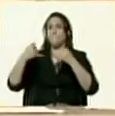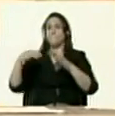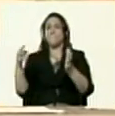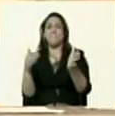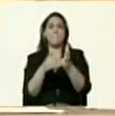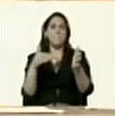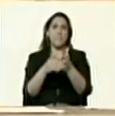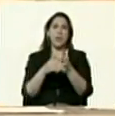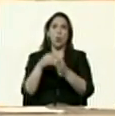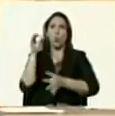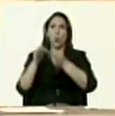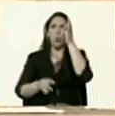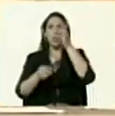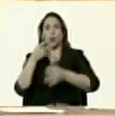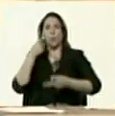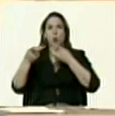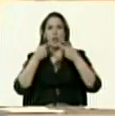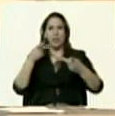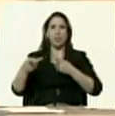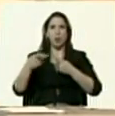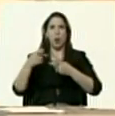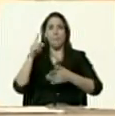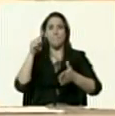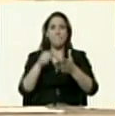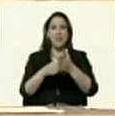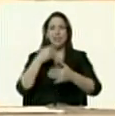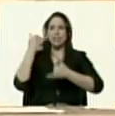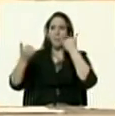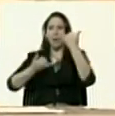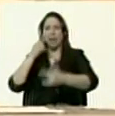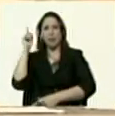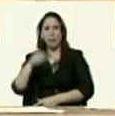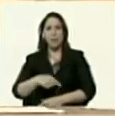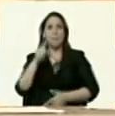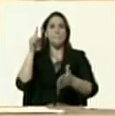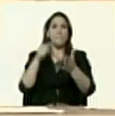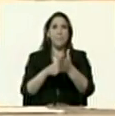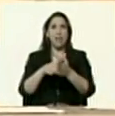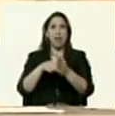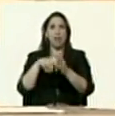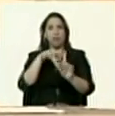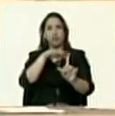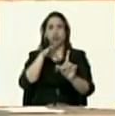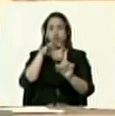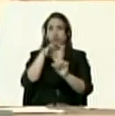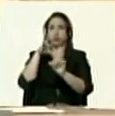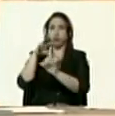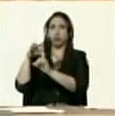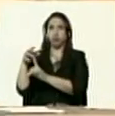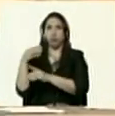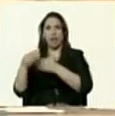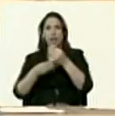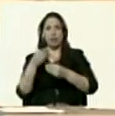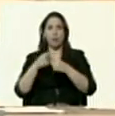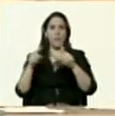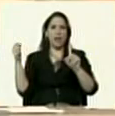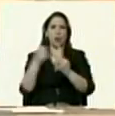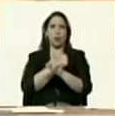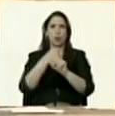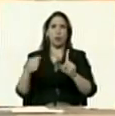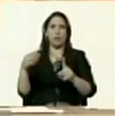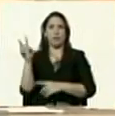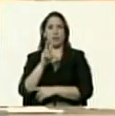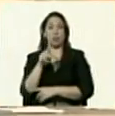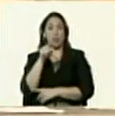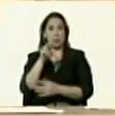a Donald Trump por las 1000 llamadas y por los 1000 actos de extorsión que ha hecho contra gobiernos del mundo para agredir a Venezuela. Esa es la